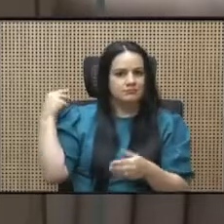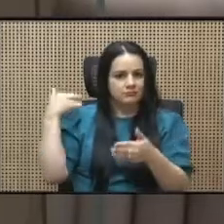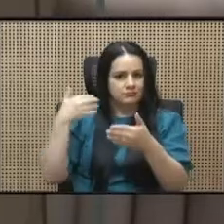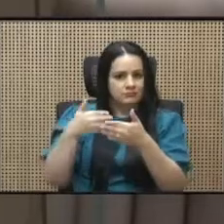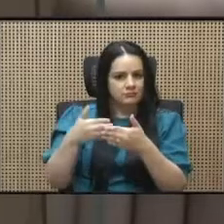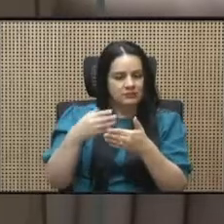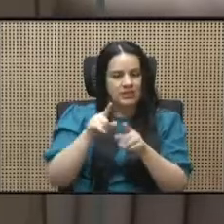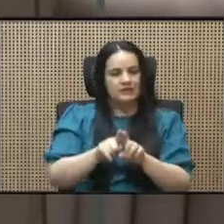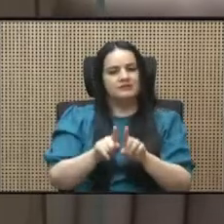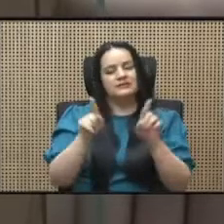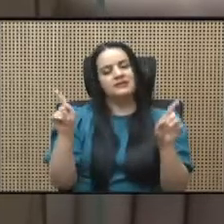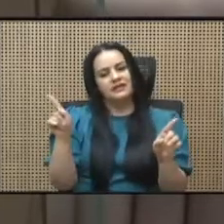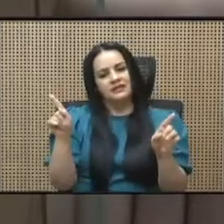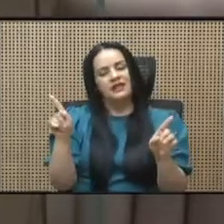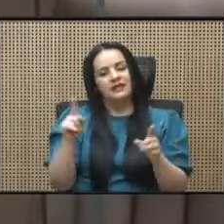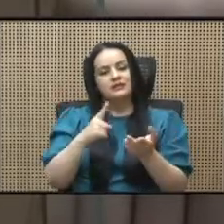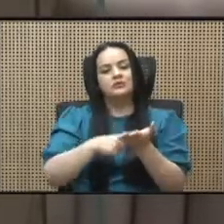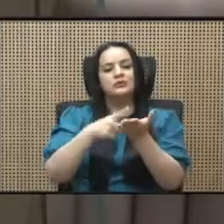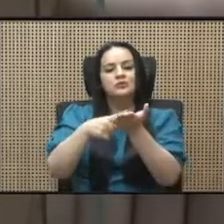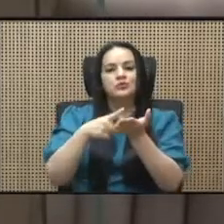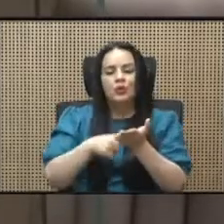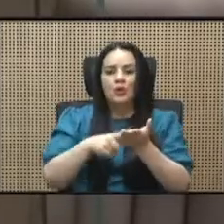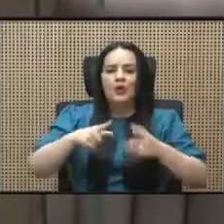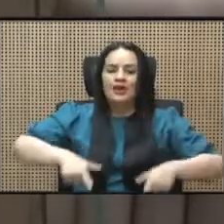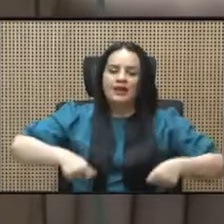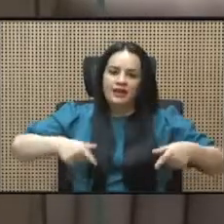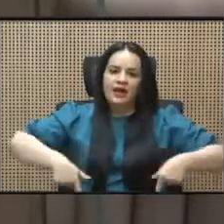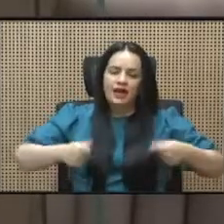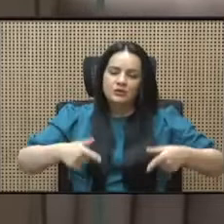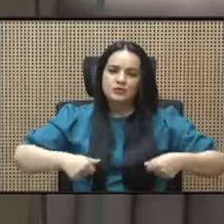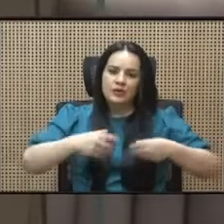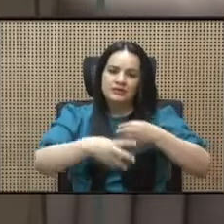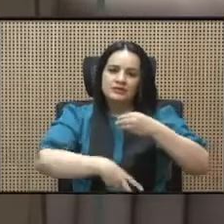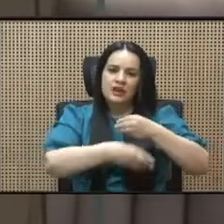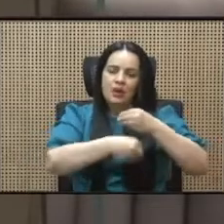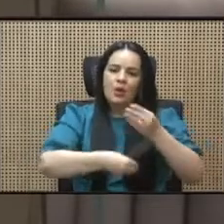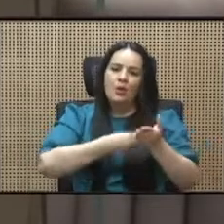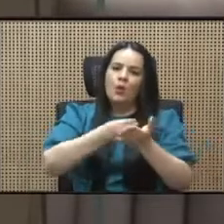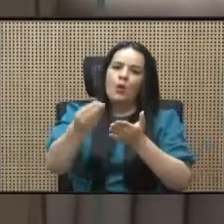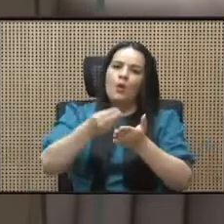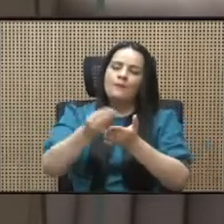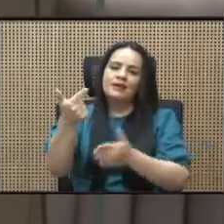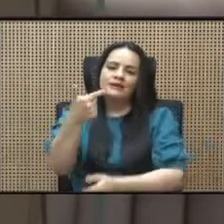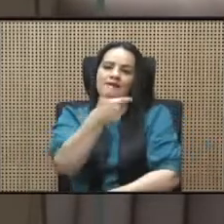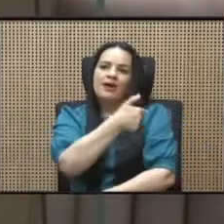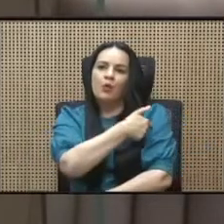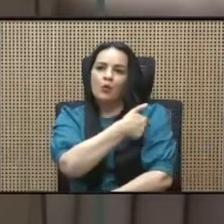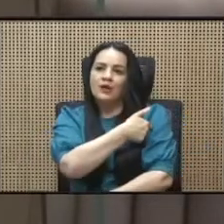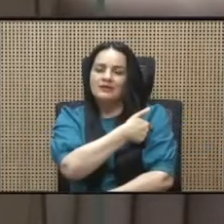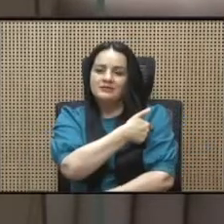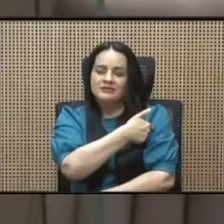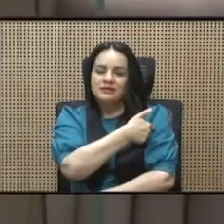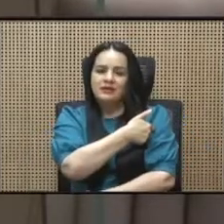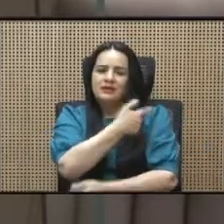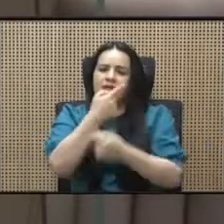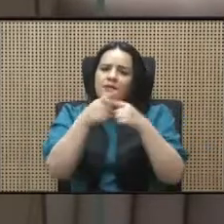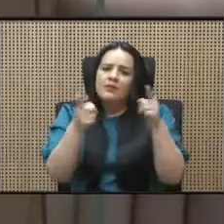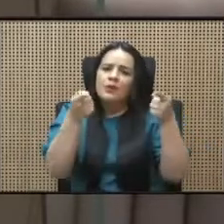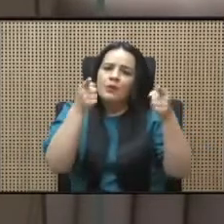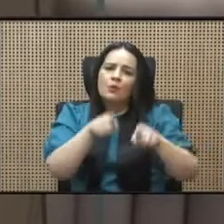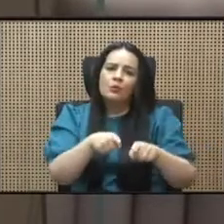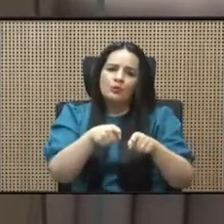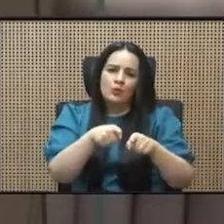es la discusión sobre el gasto adicional de la compra de vacunas. ¿Y qué es lo que ocurrió